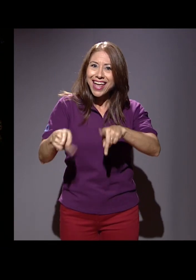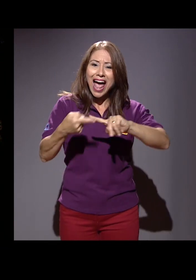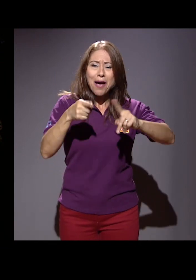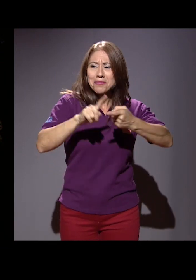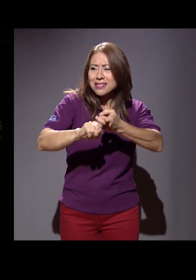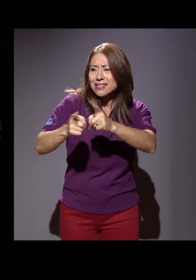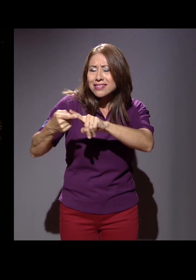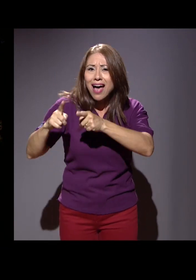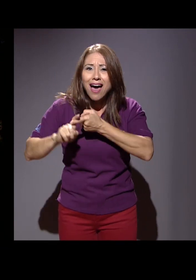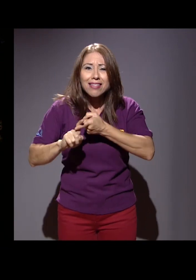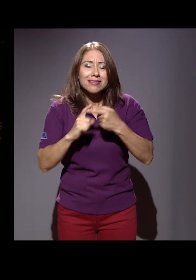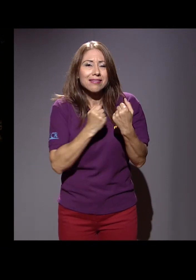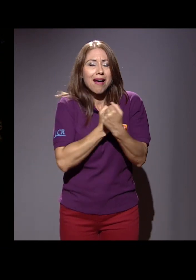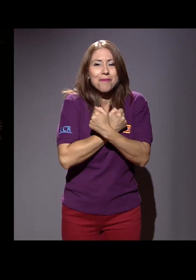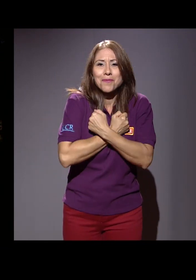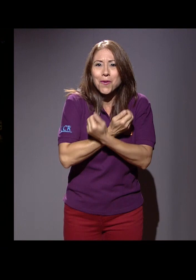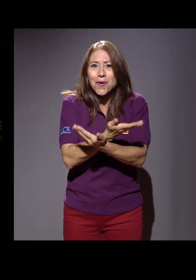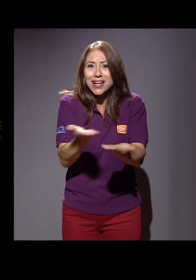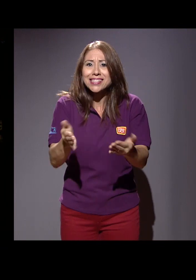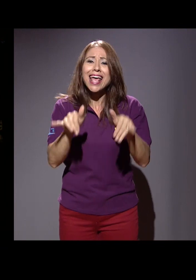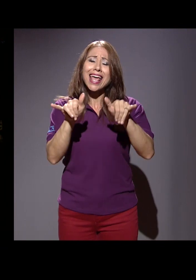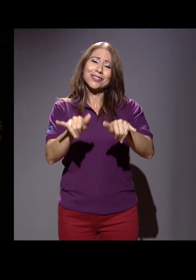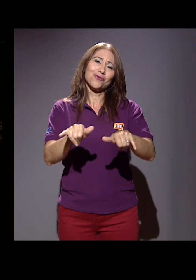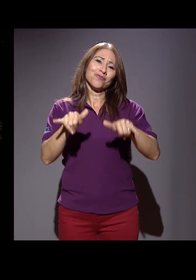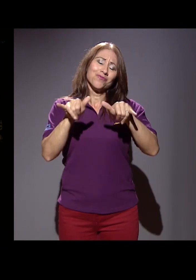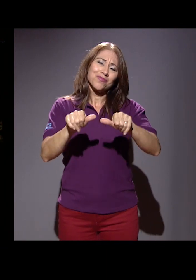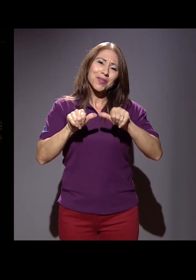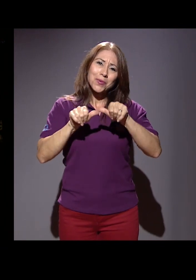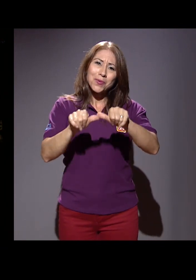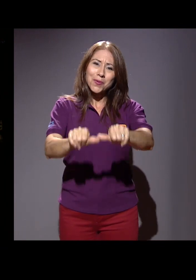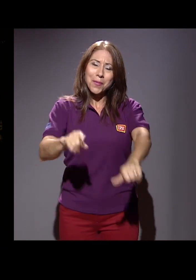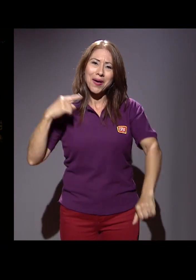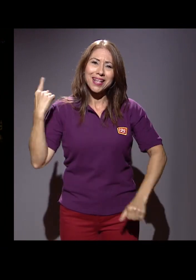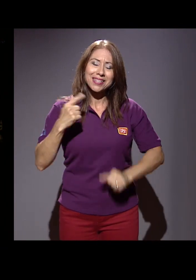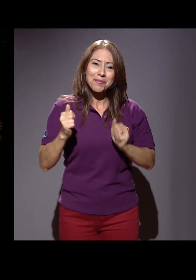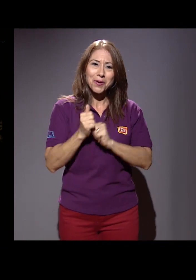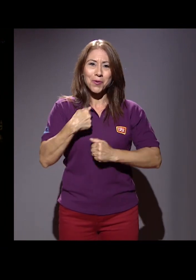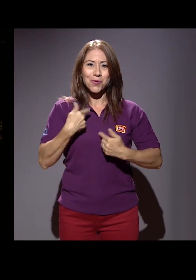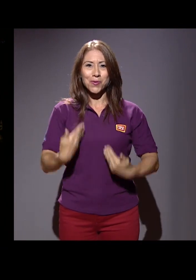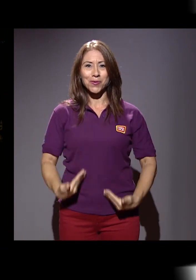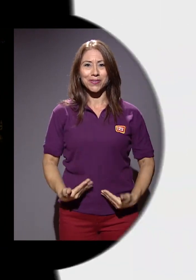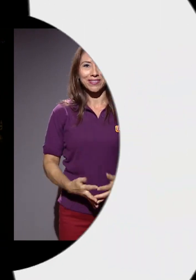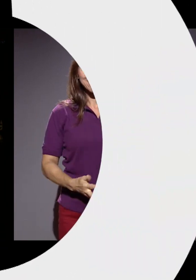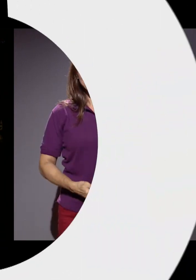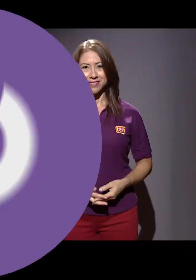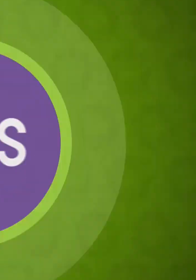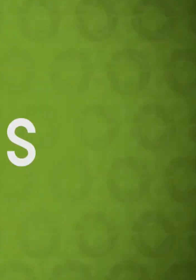amistades que uno ha cultivado, los amores que uno ha cultivado, eso se queda para siempre con uno.